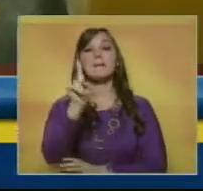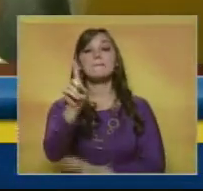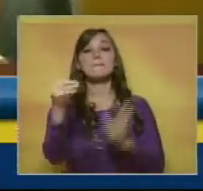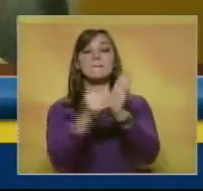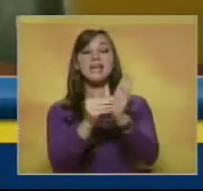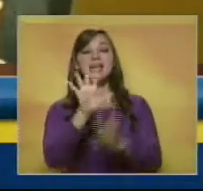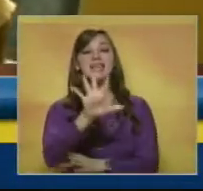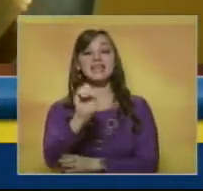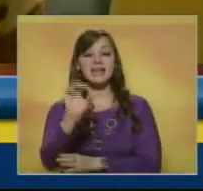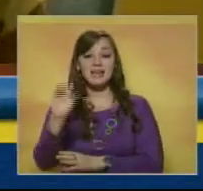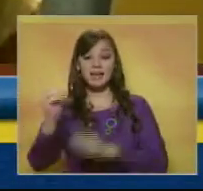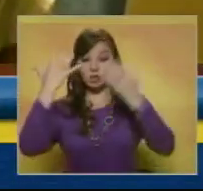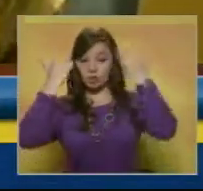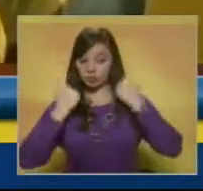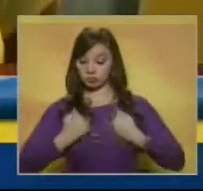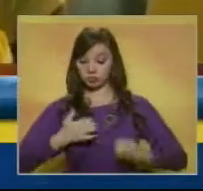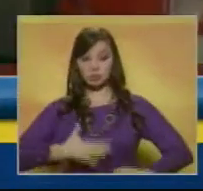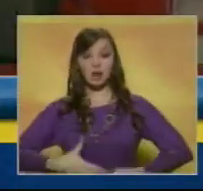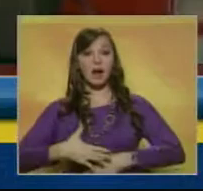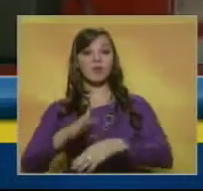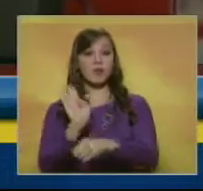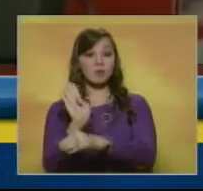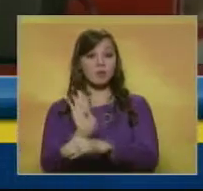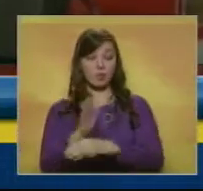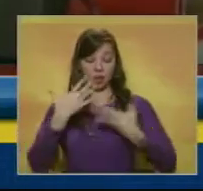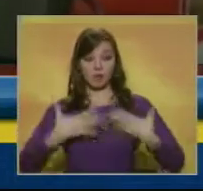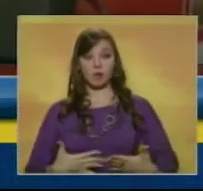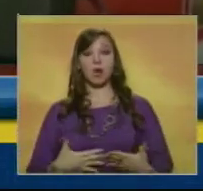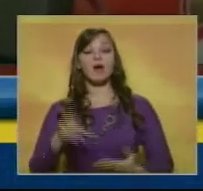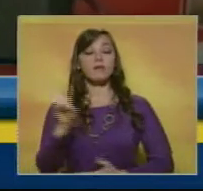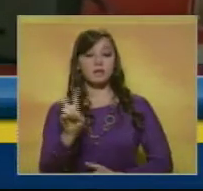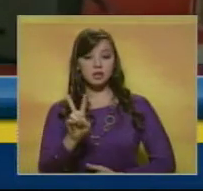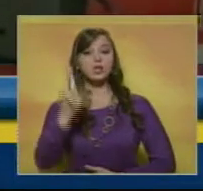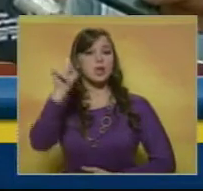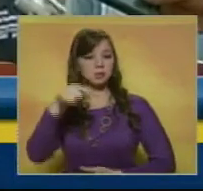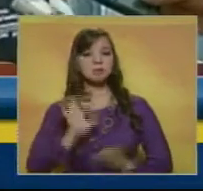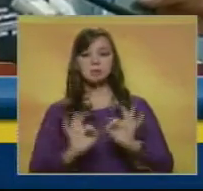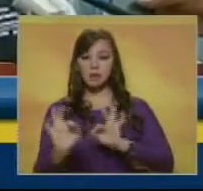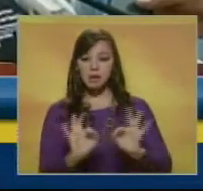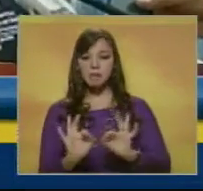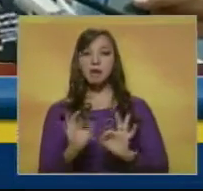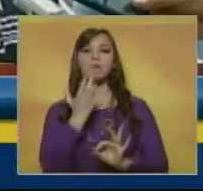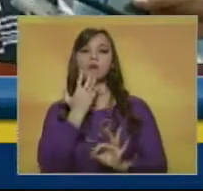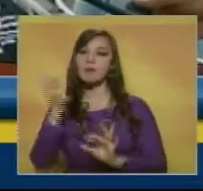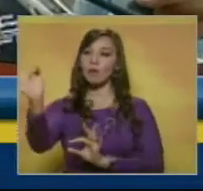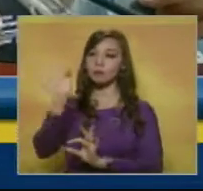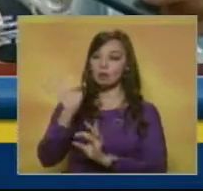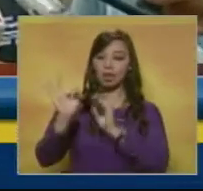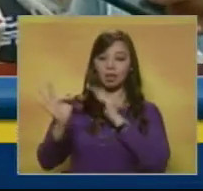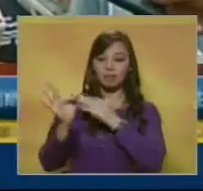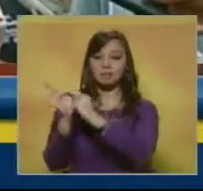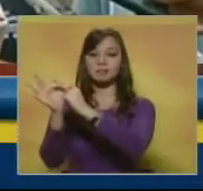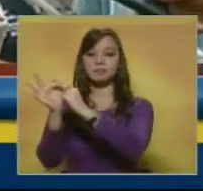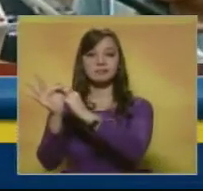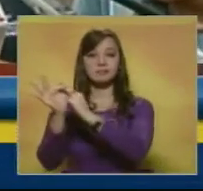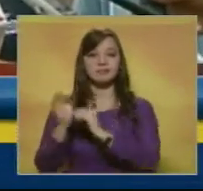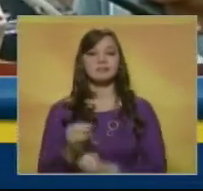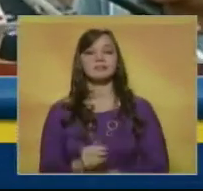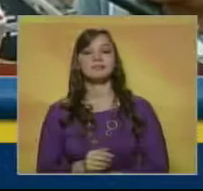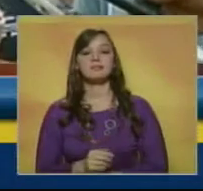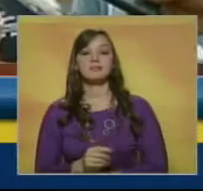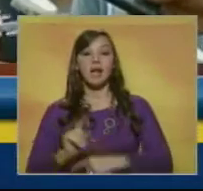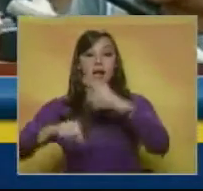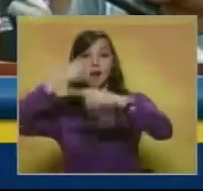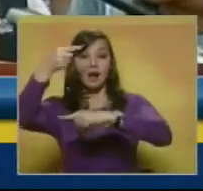bioseguridad. Reiteró que Venezuela cuenta con los equipos necesarios para enfrentar el virus. La próxima semana va a